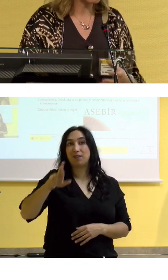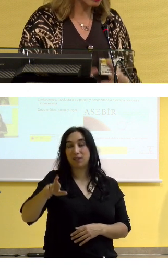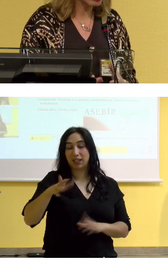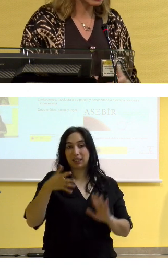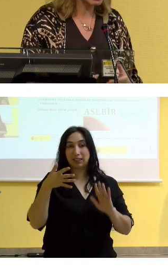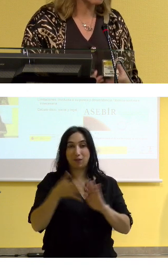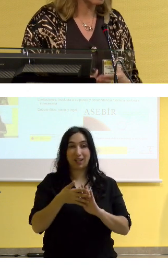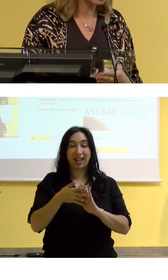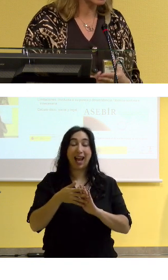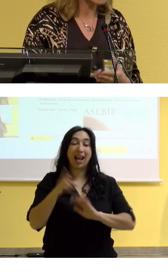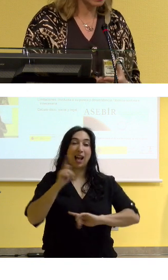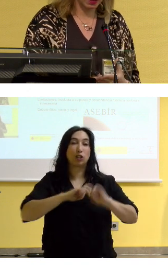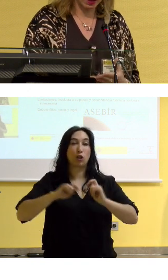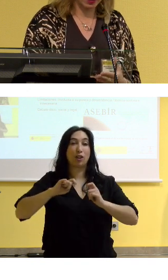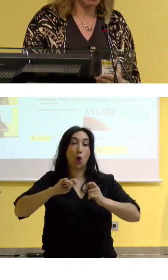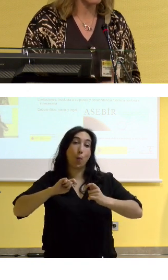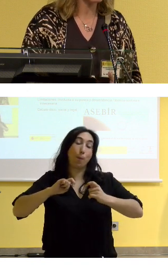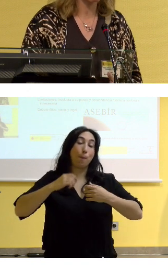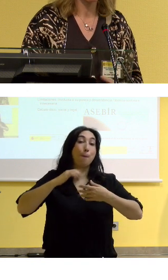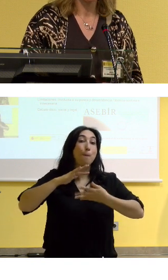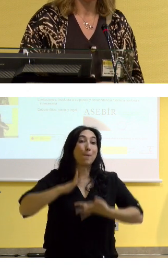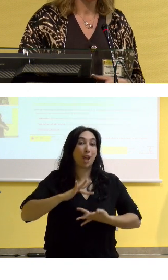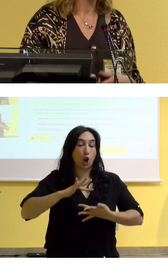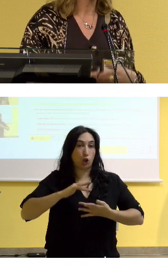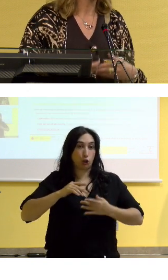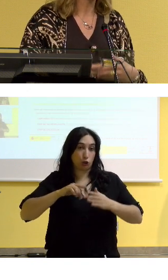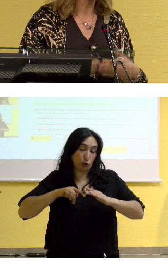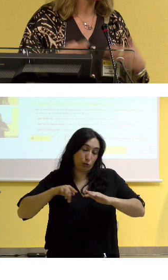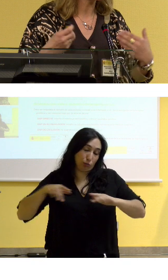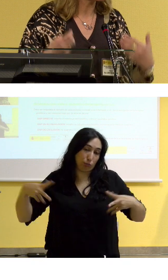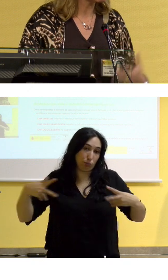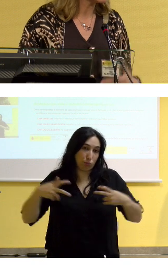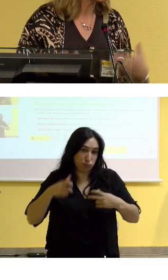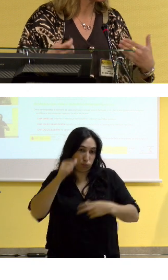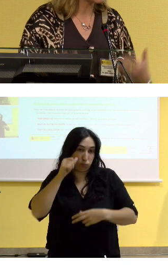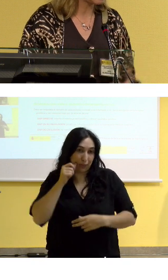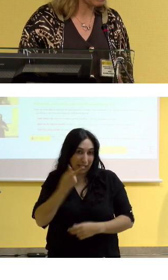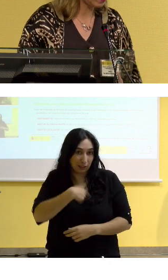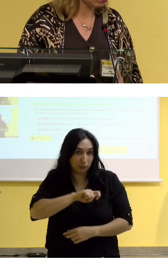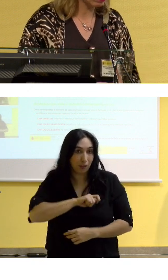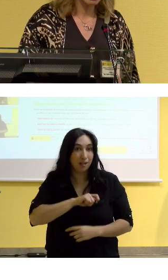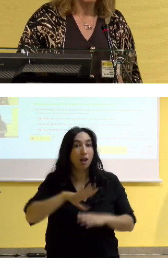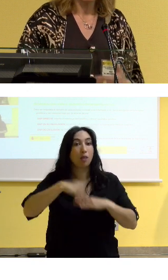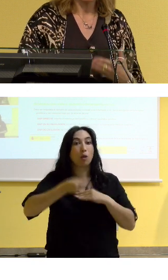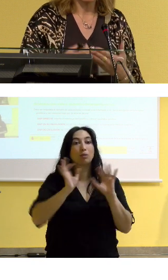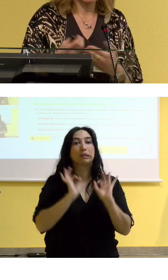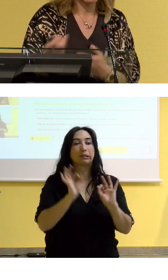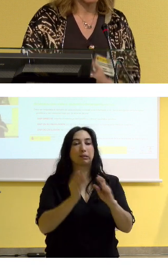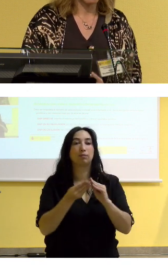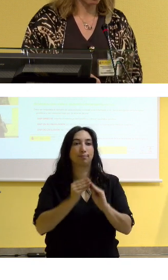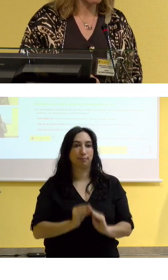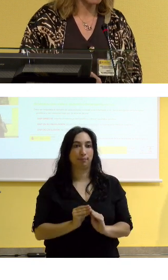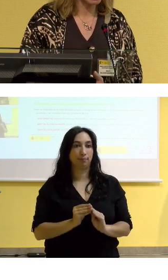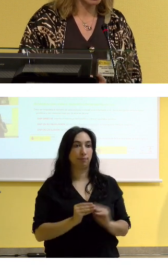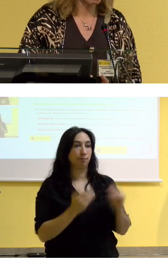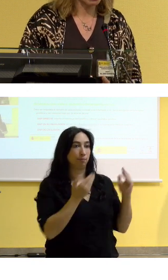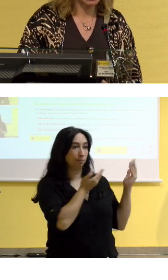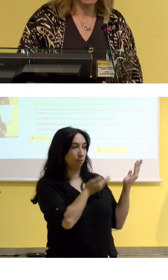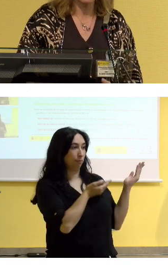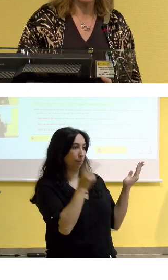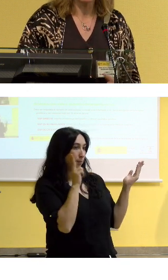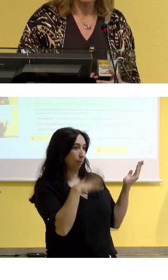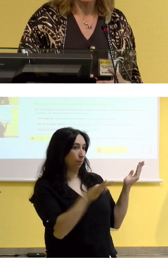de Biólogos de Reproducción Asistida de España, ha elaborado un documento específico, que es este documento que aquí